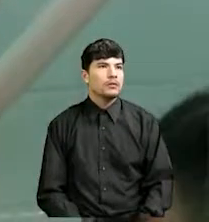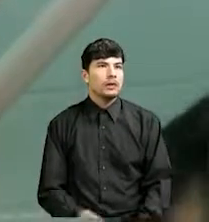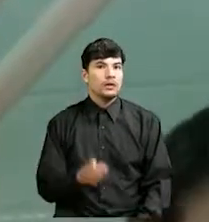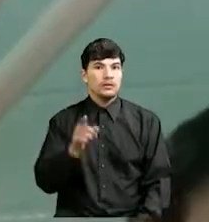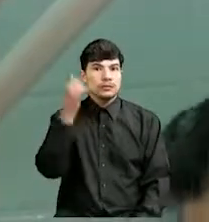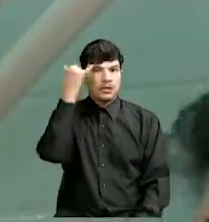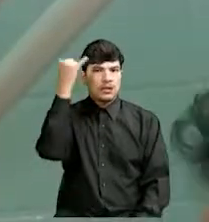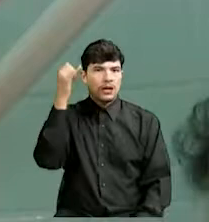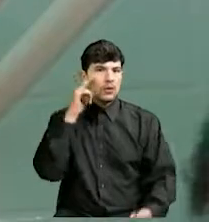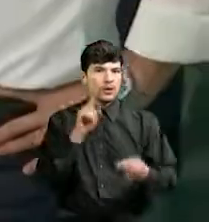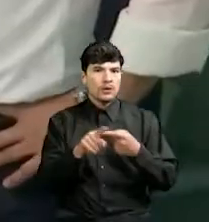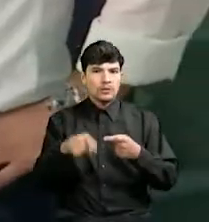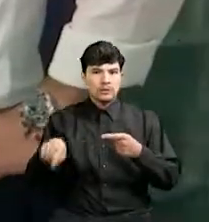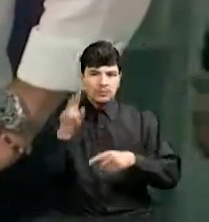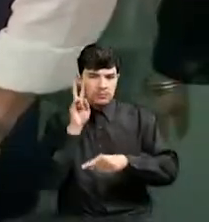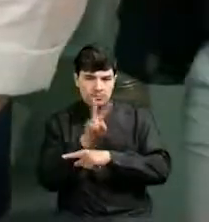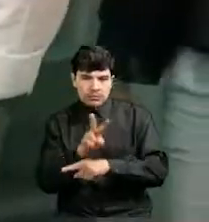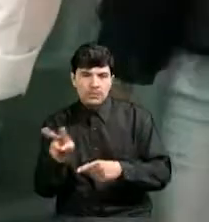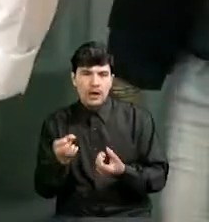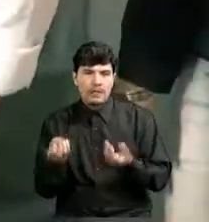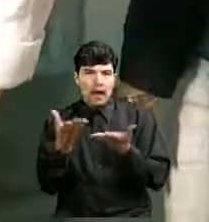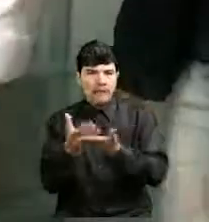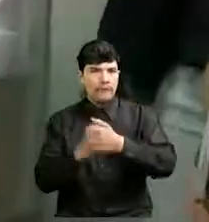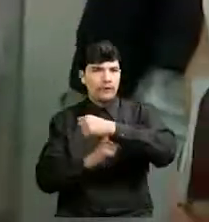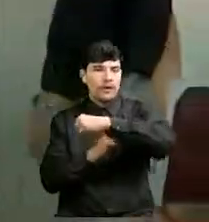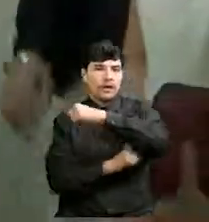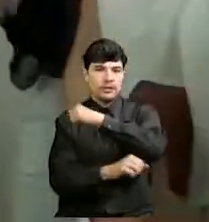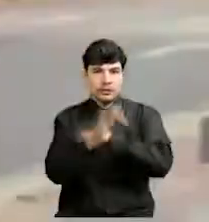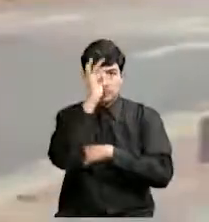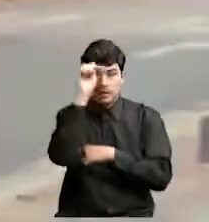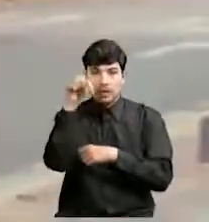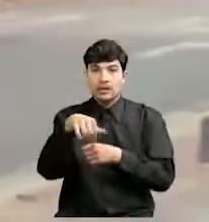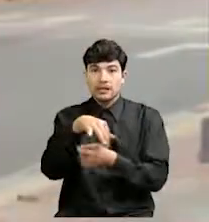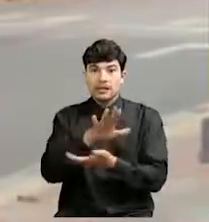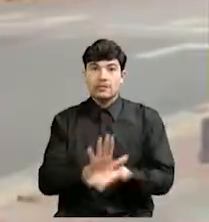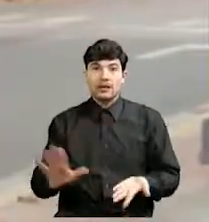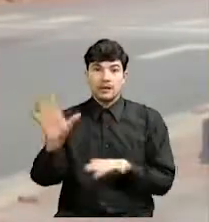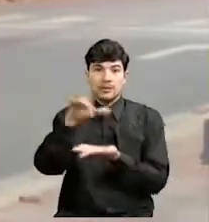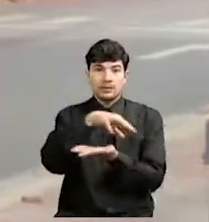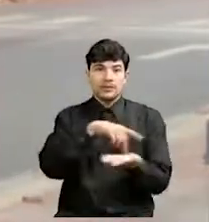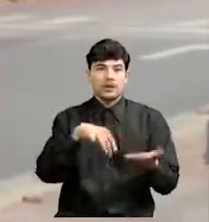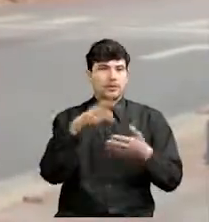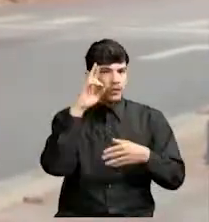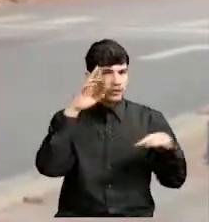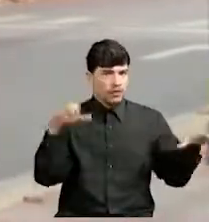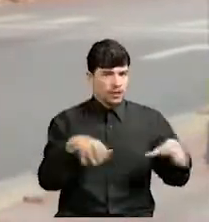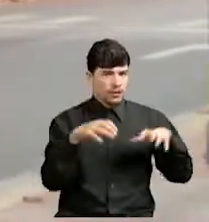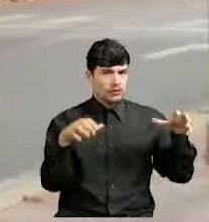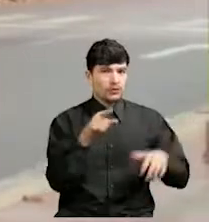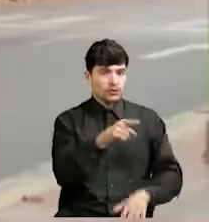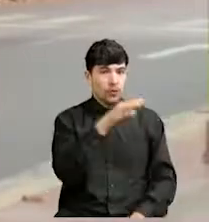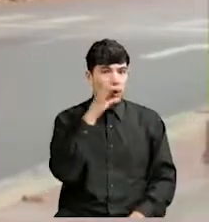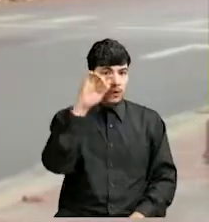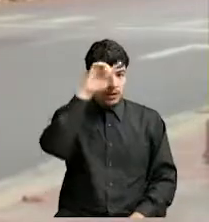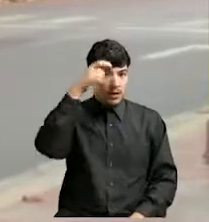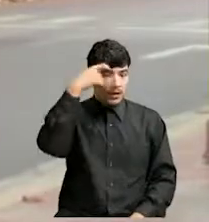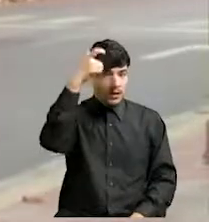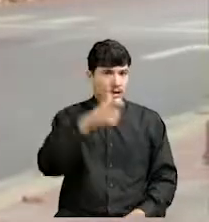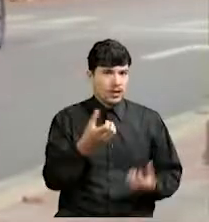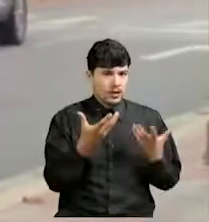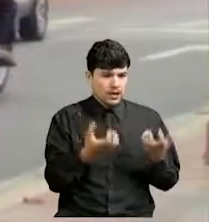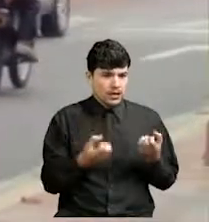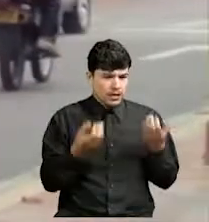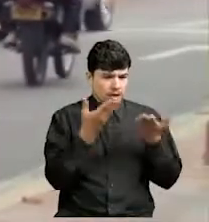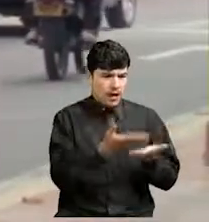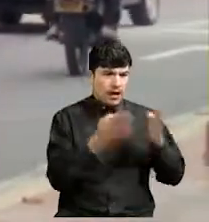con el fin de fortalecer la red pública hospitalaria del departamento. Son con estos hechos como el gobernador Didier Tavera quiere brindar una